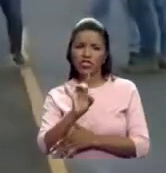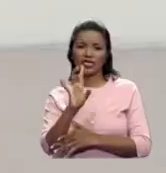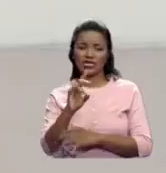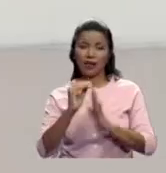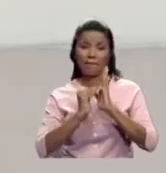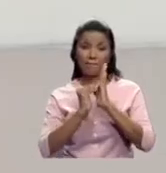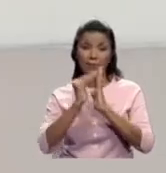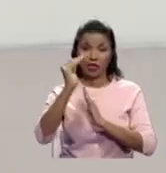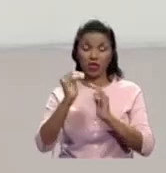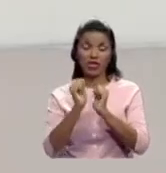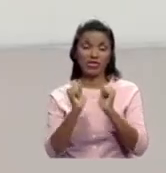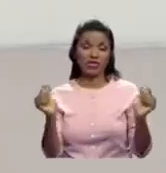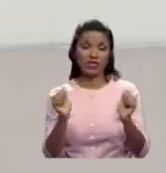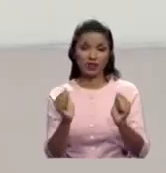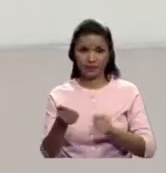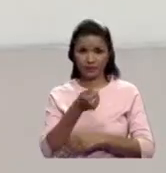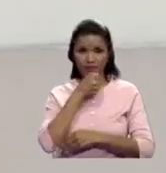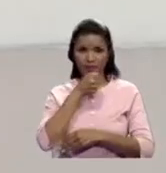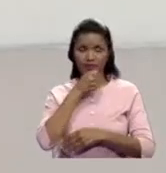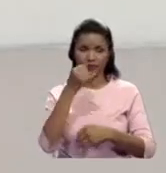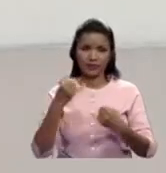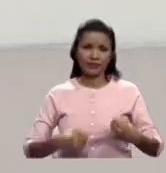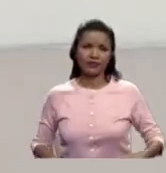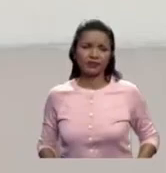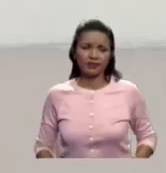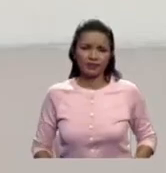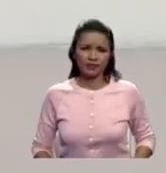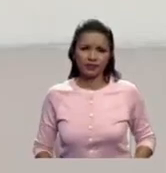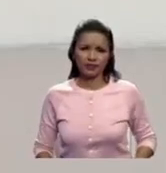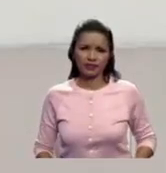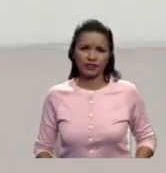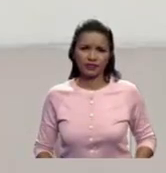millones de dólares. María de Gracia, TVN Noticias.